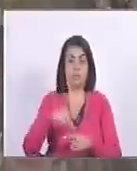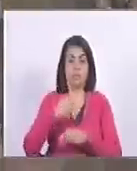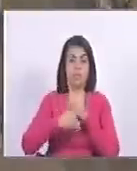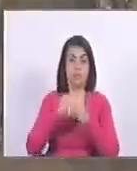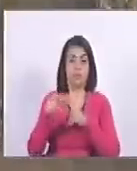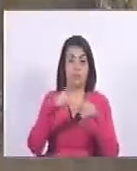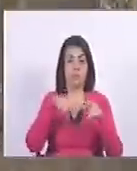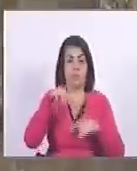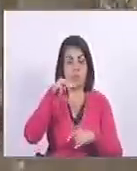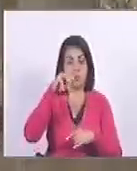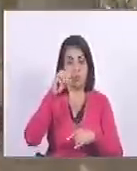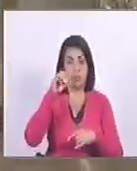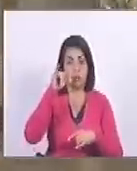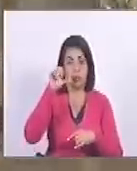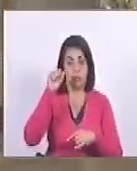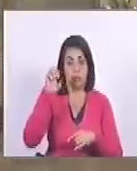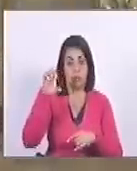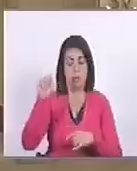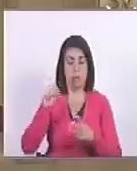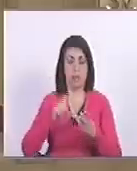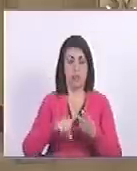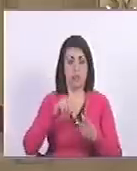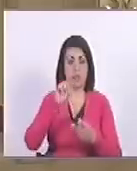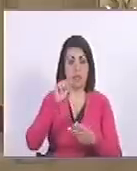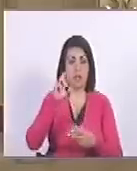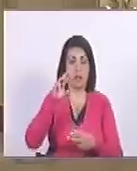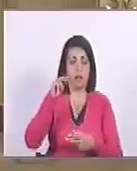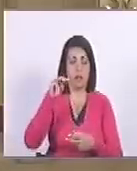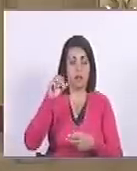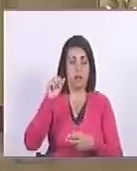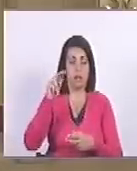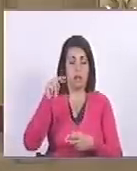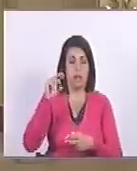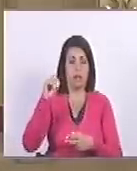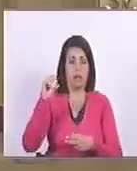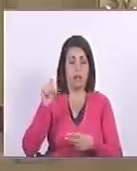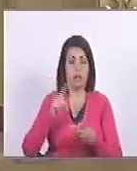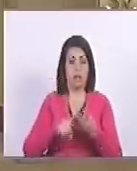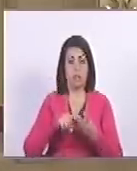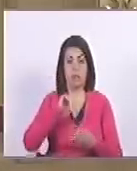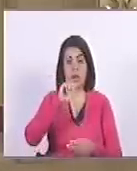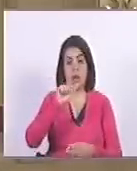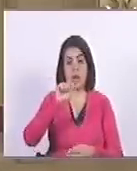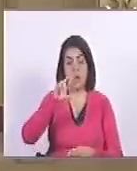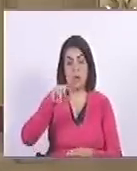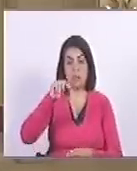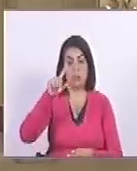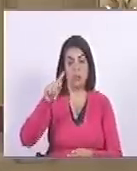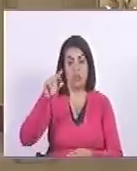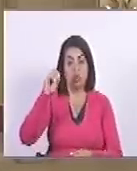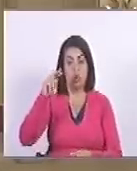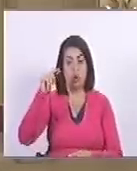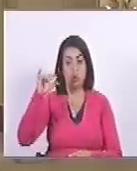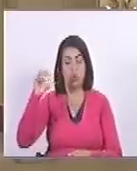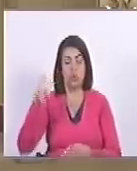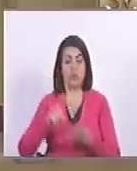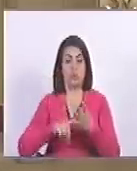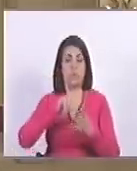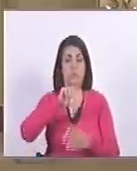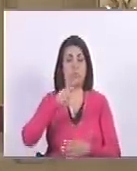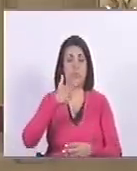Billings, Moisés Moleiro, Armando Barrio, José Antonio Calcaño, José González Castellanos,